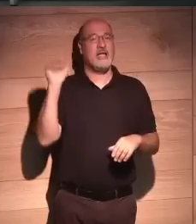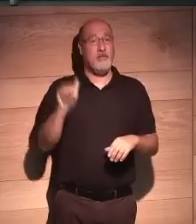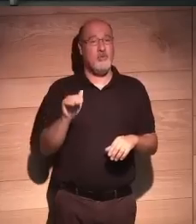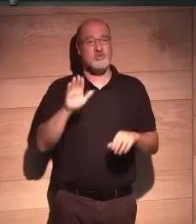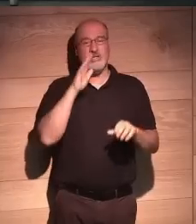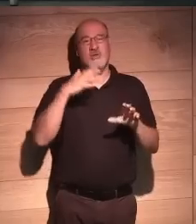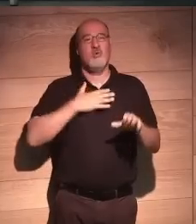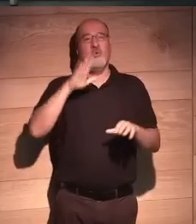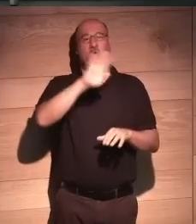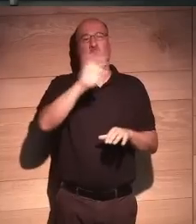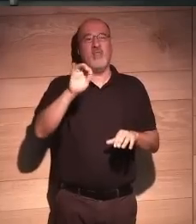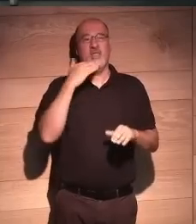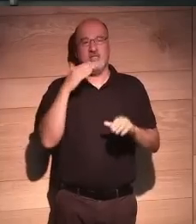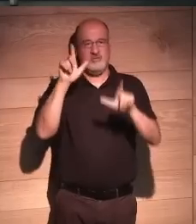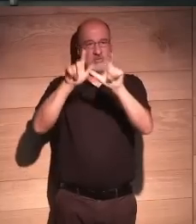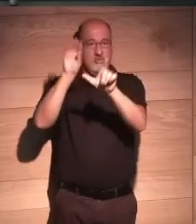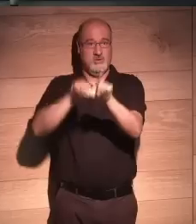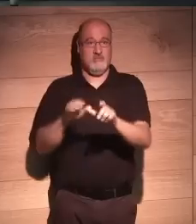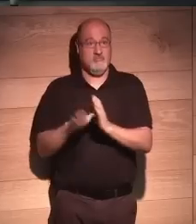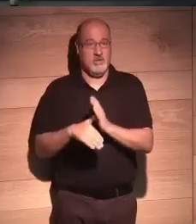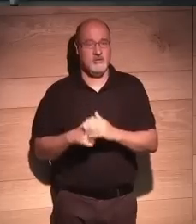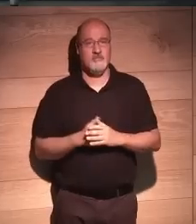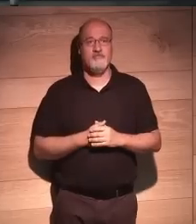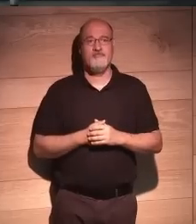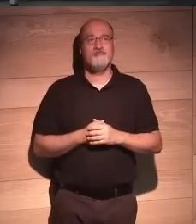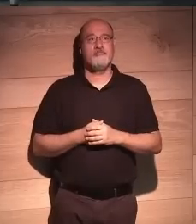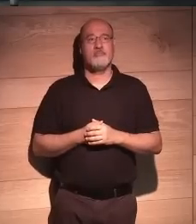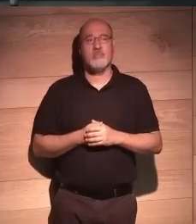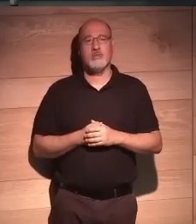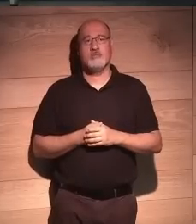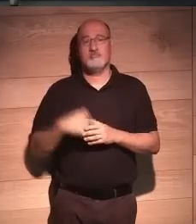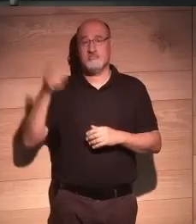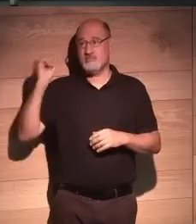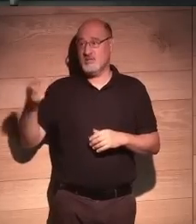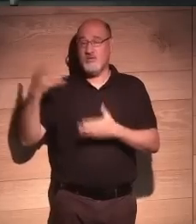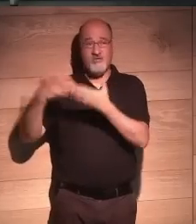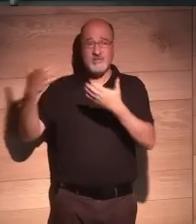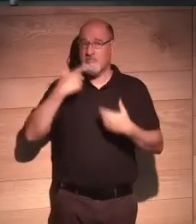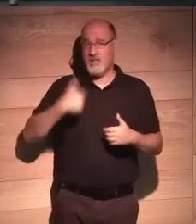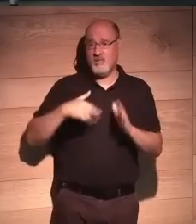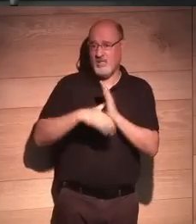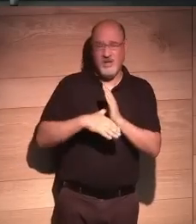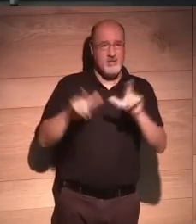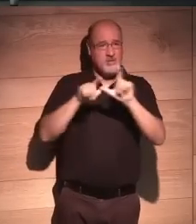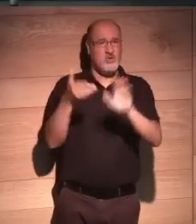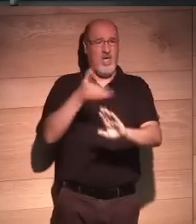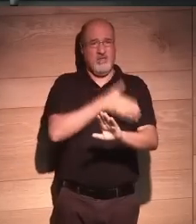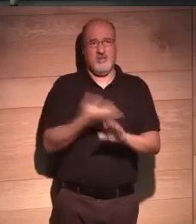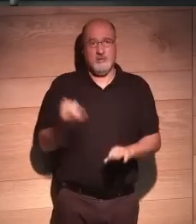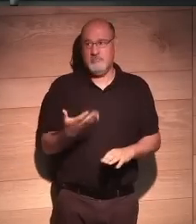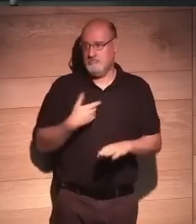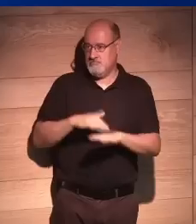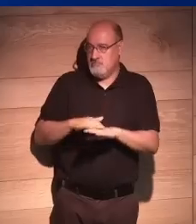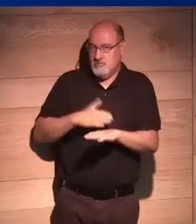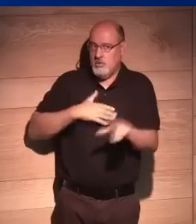Pues mi referente. No. Mira todo lo que me queda. Bueno, por te delante. dijo, el directivo Pero es te verdad dijo que llegabas que tarde. llegaba tarde. Y yo le decía que a mí